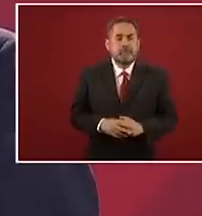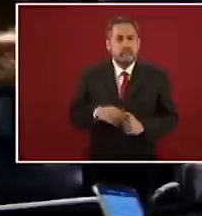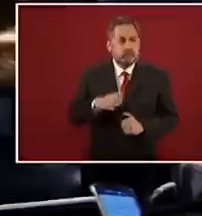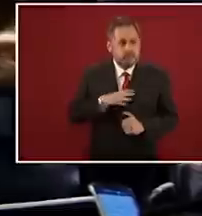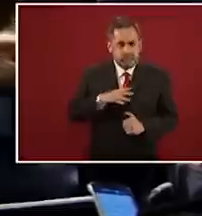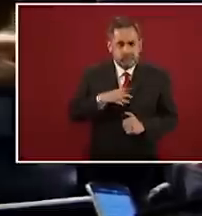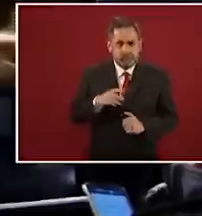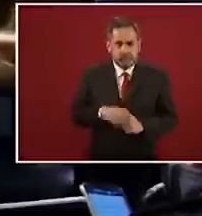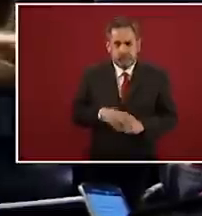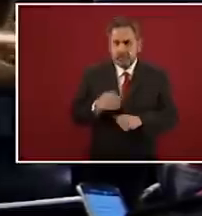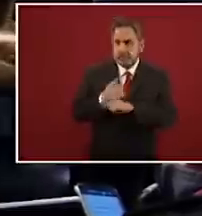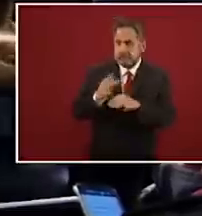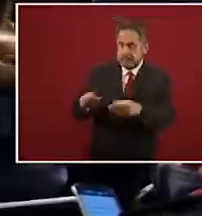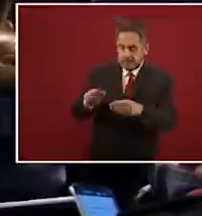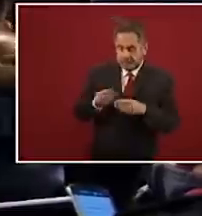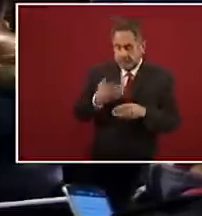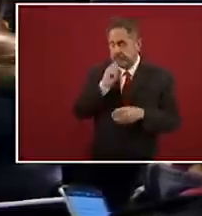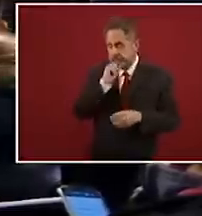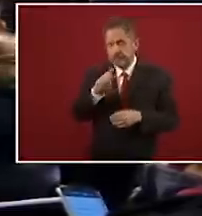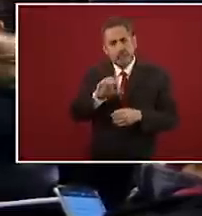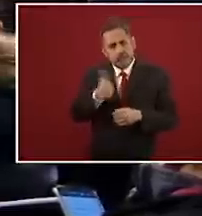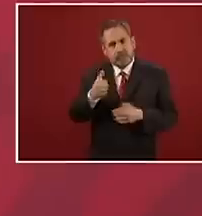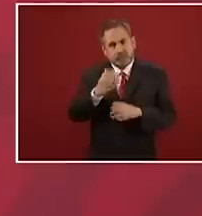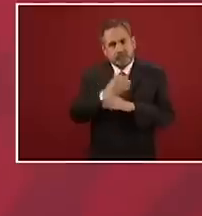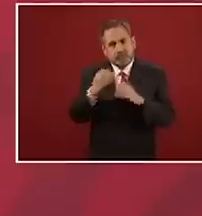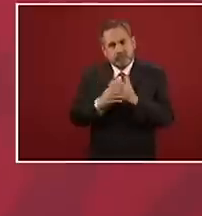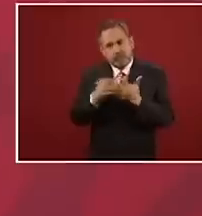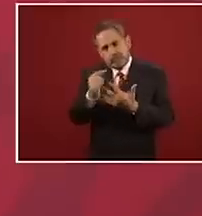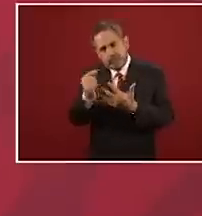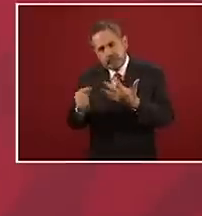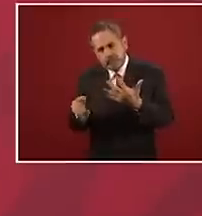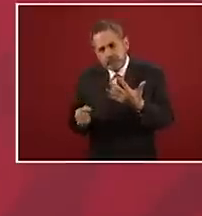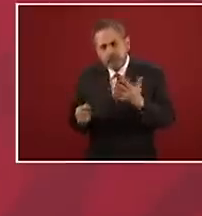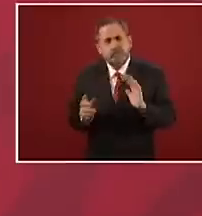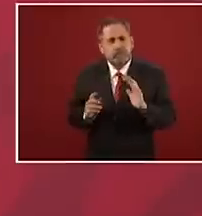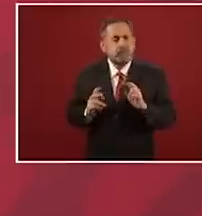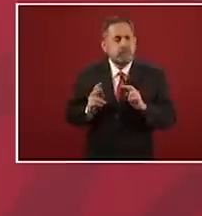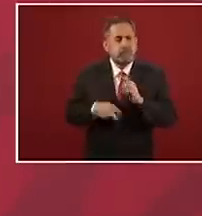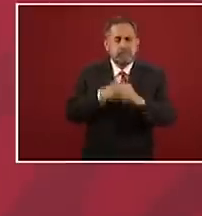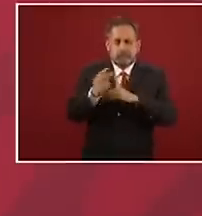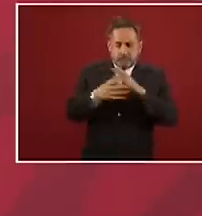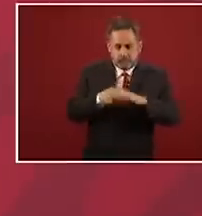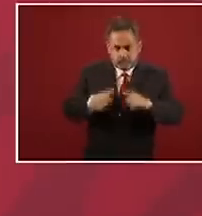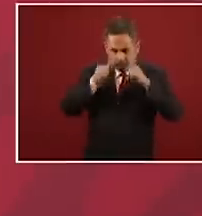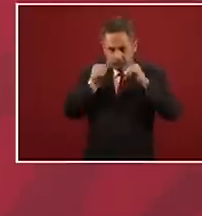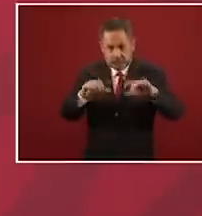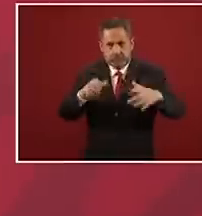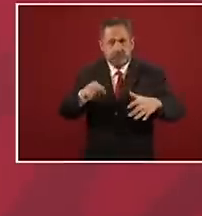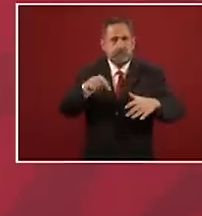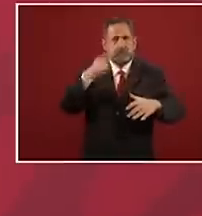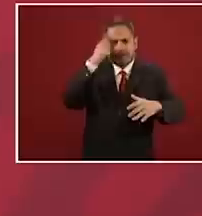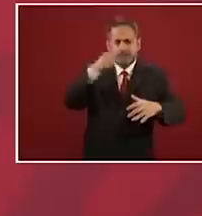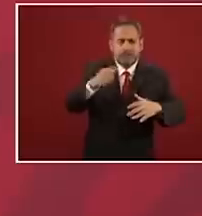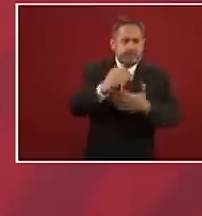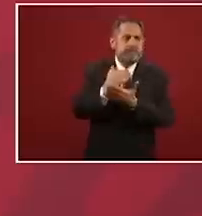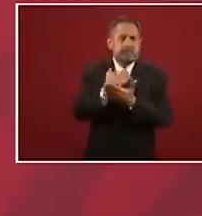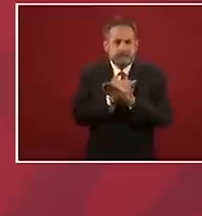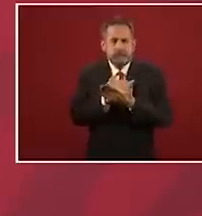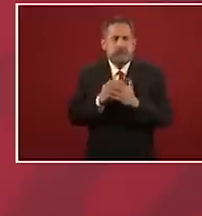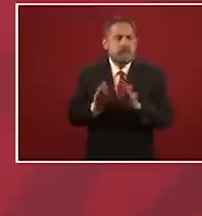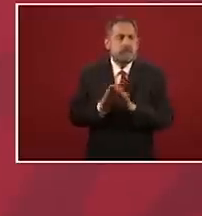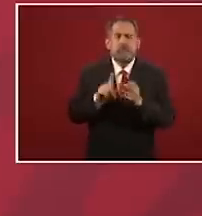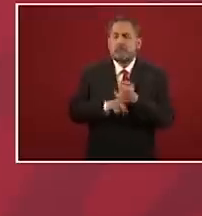Tenemos este informe y muchas otras cosas que vamos a atender para prevenir, para